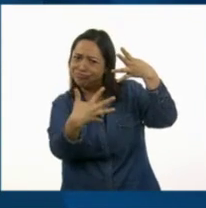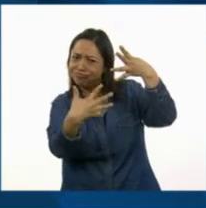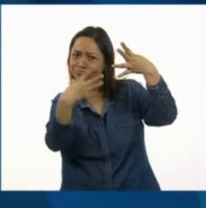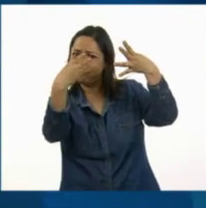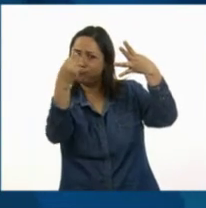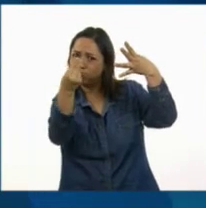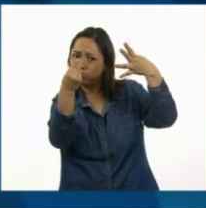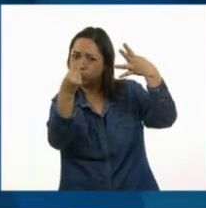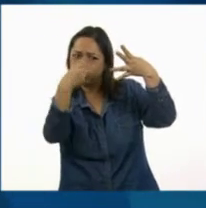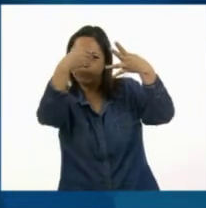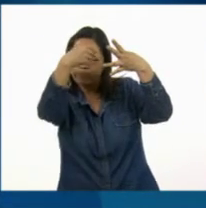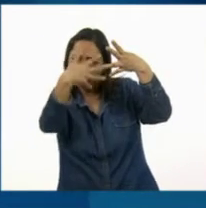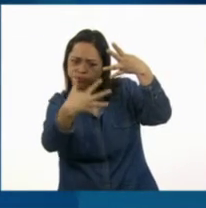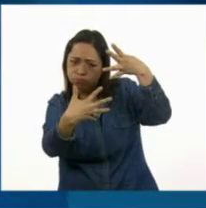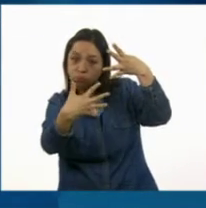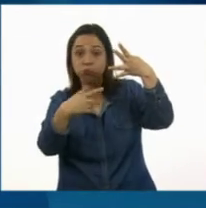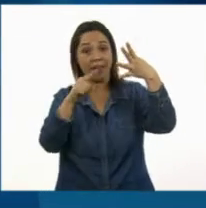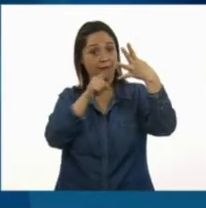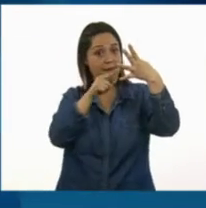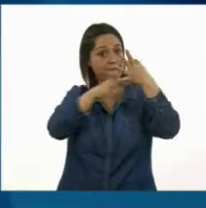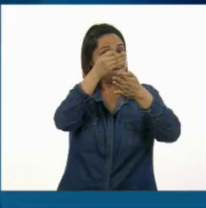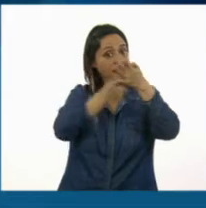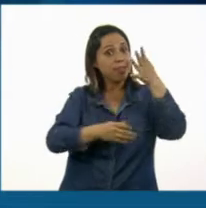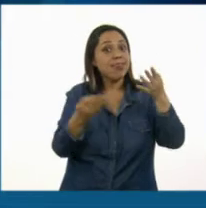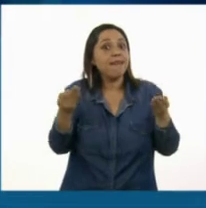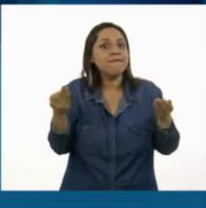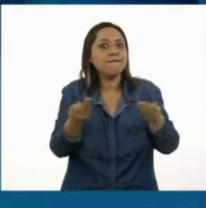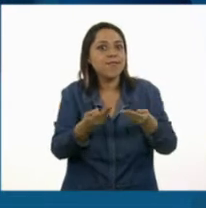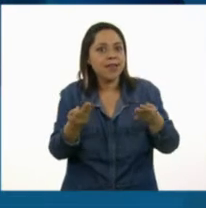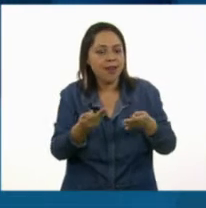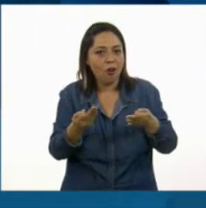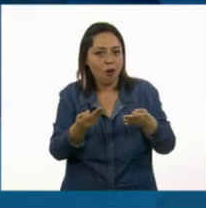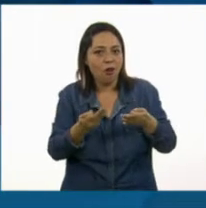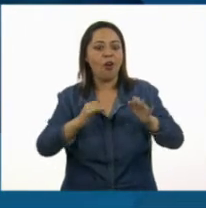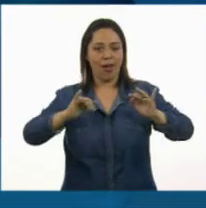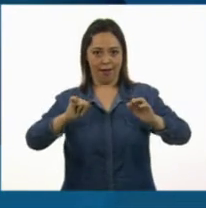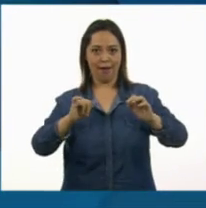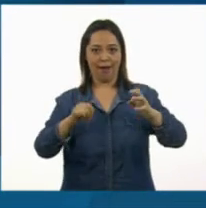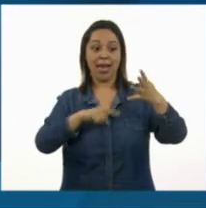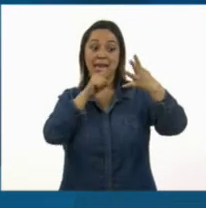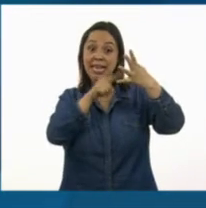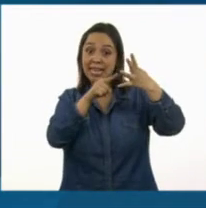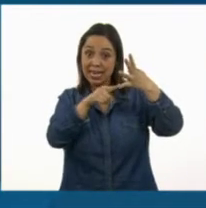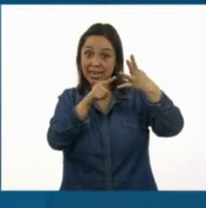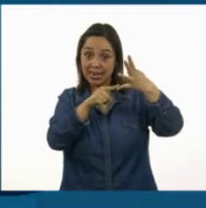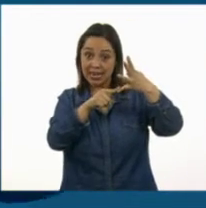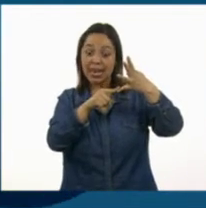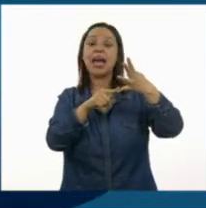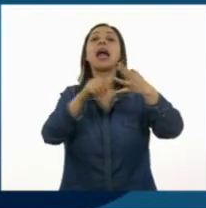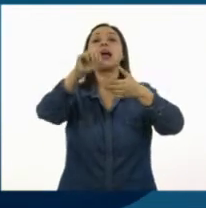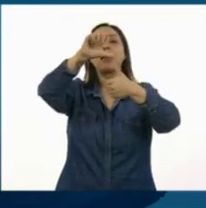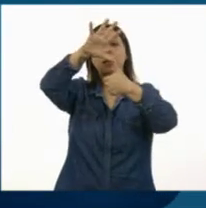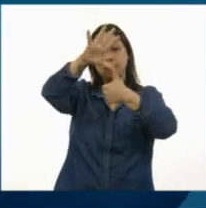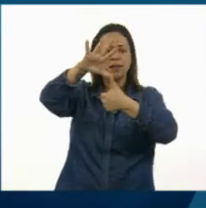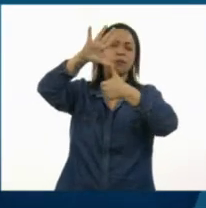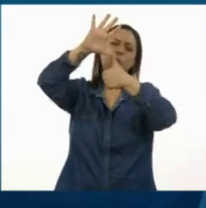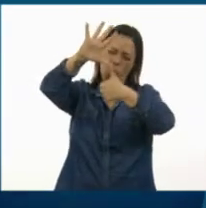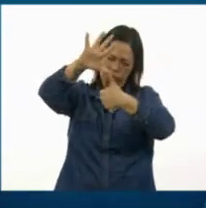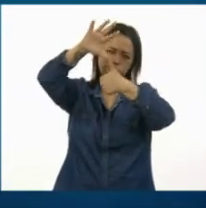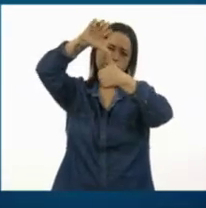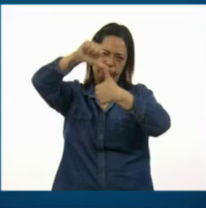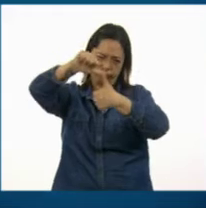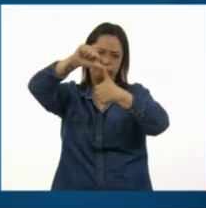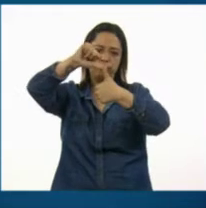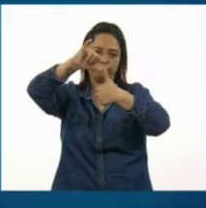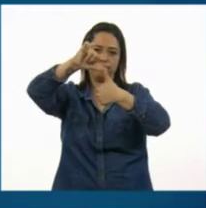Y vamos a hablar ahorita del frío, precisamente el clima frío en los subgrupos que existen también en América Central y América del Norte.